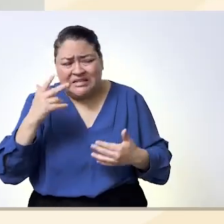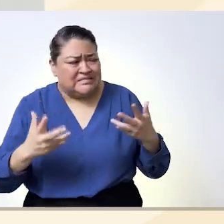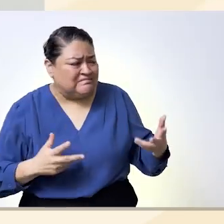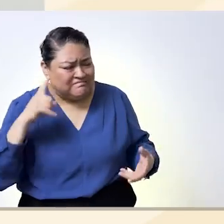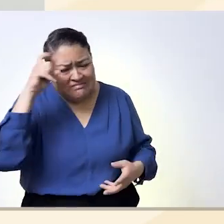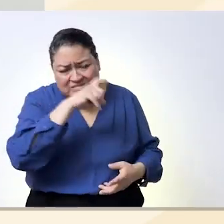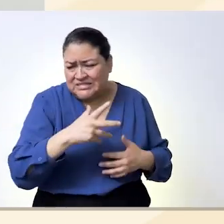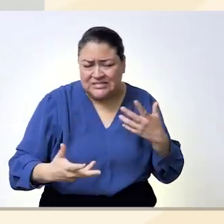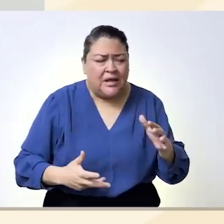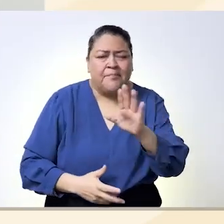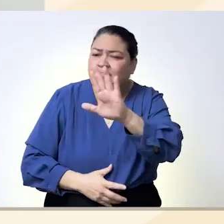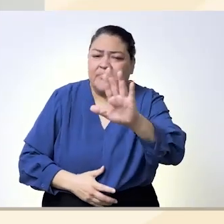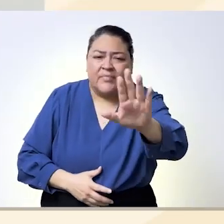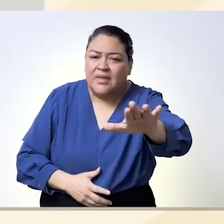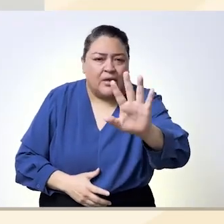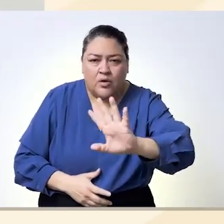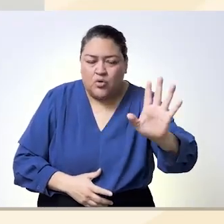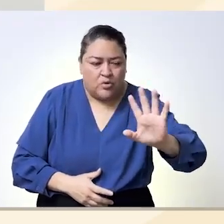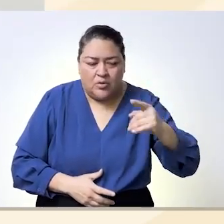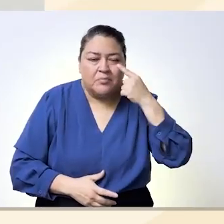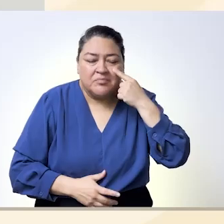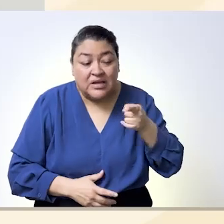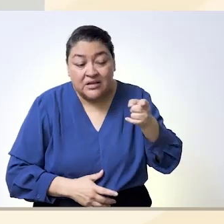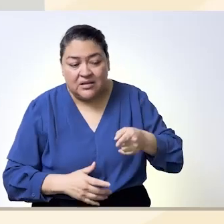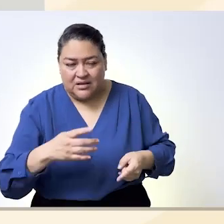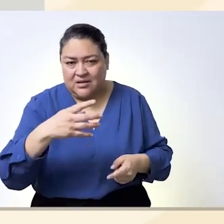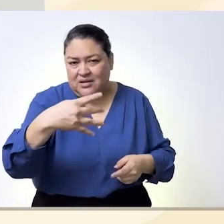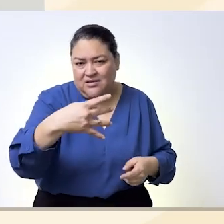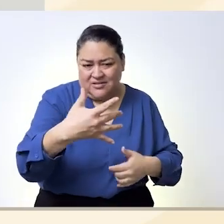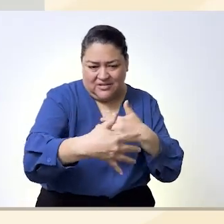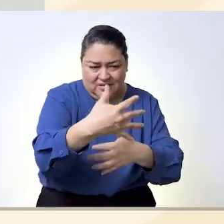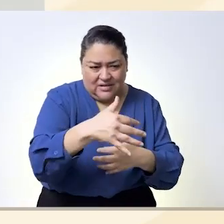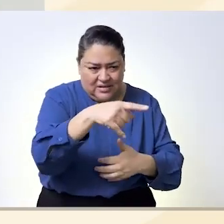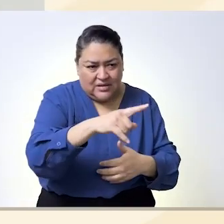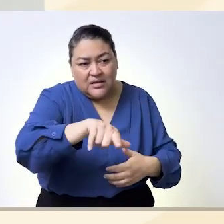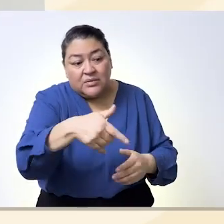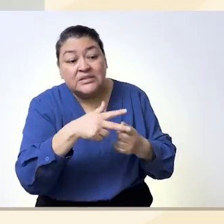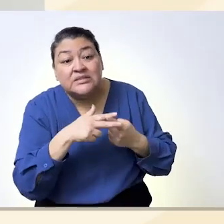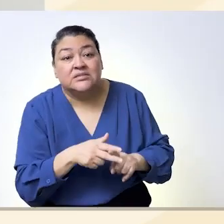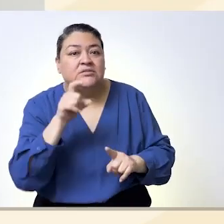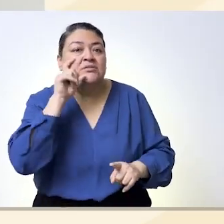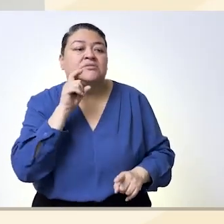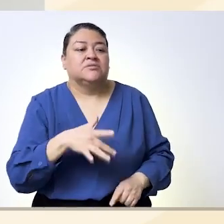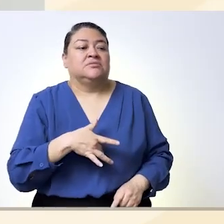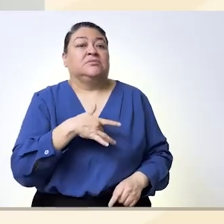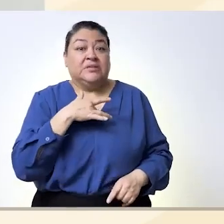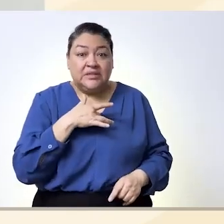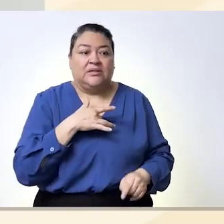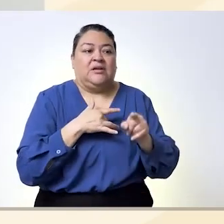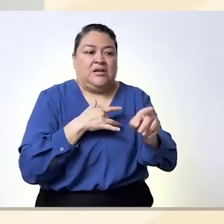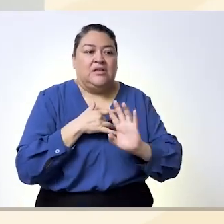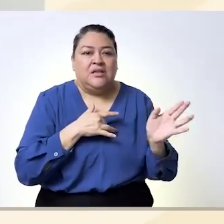los 14, 15 o menos, va a empezar a vivir una sexualidad activa, haciendo neurodivergente, entra en una crisis